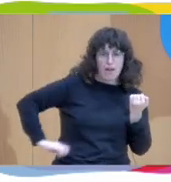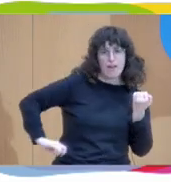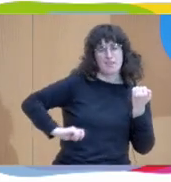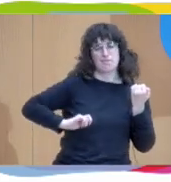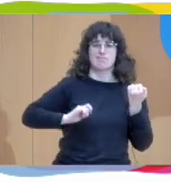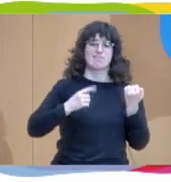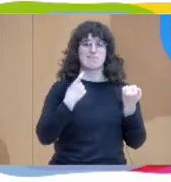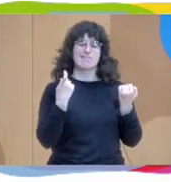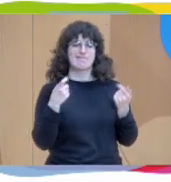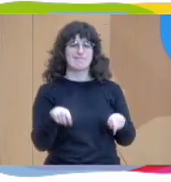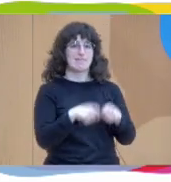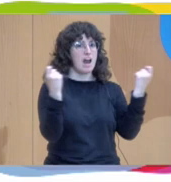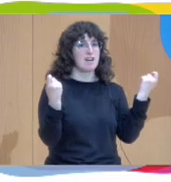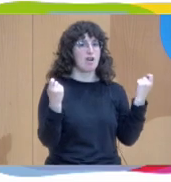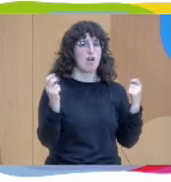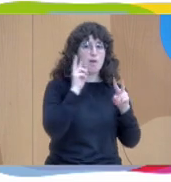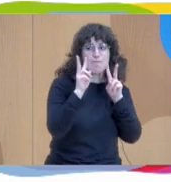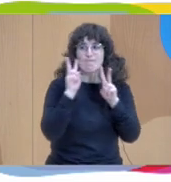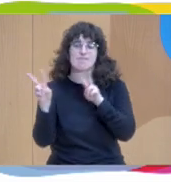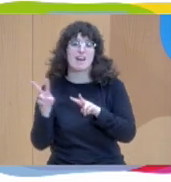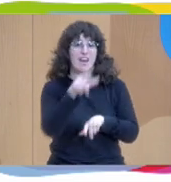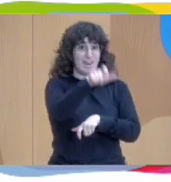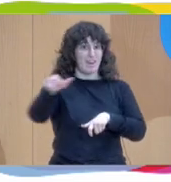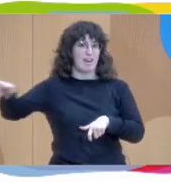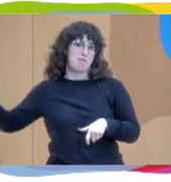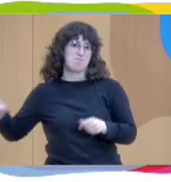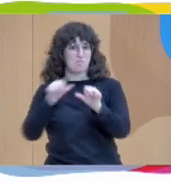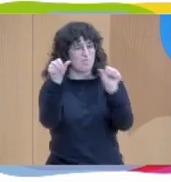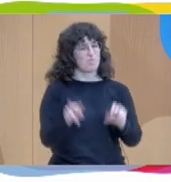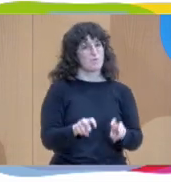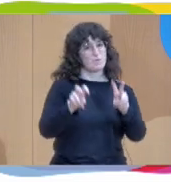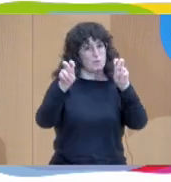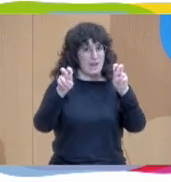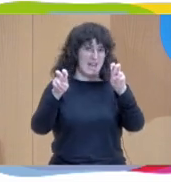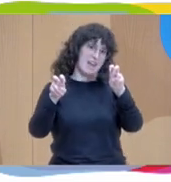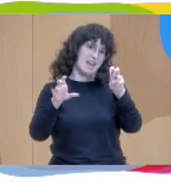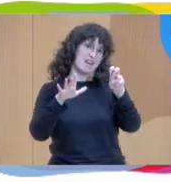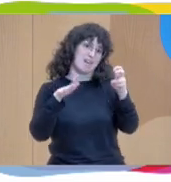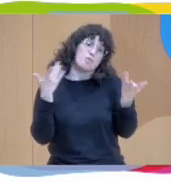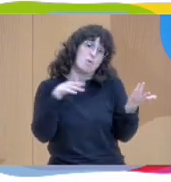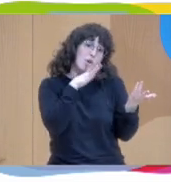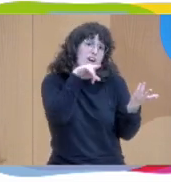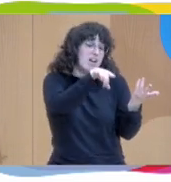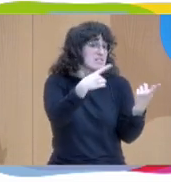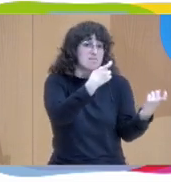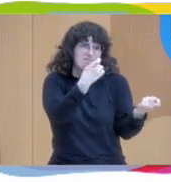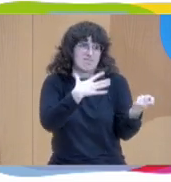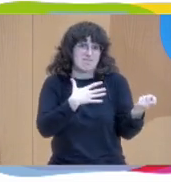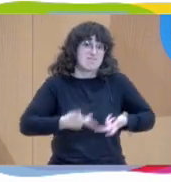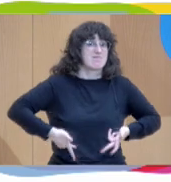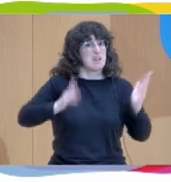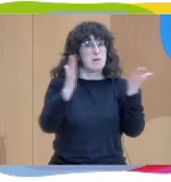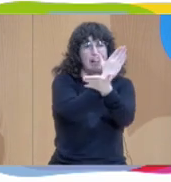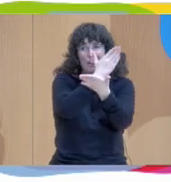ciudadanía y que sirve eh Para gestionar eh la dispersión de situaciones que muchas veces se producen en los